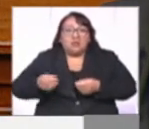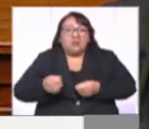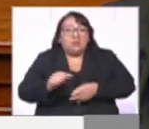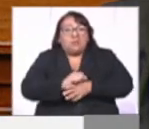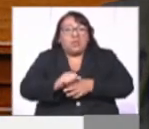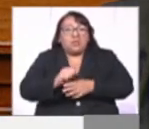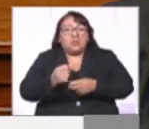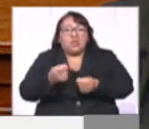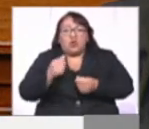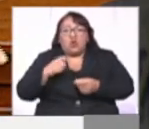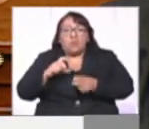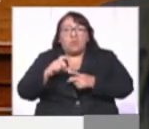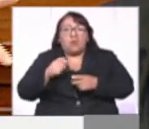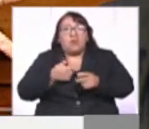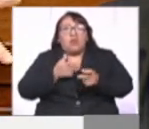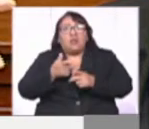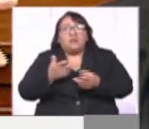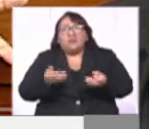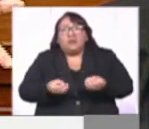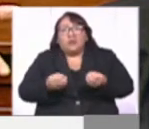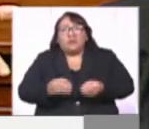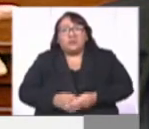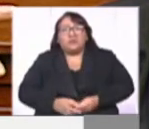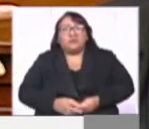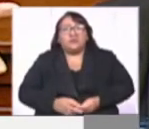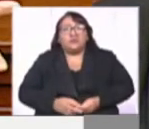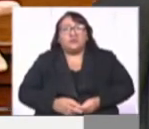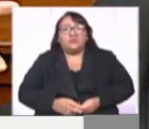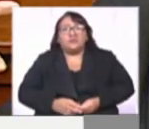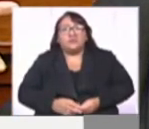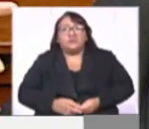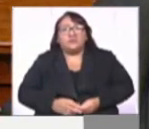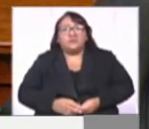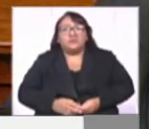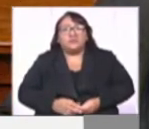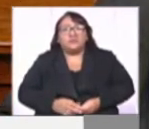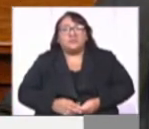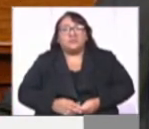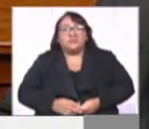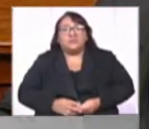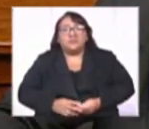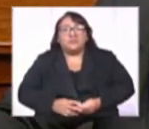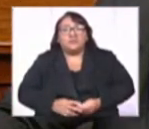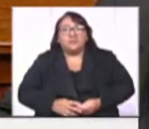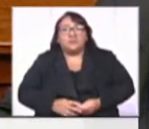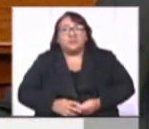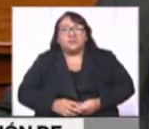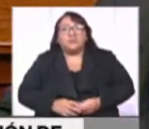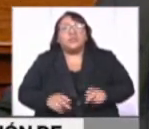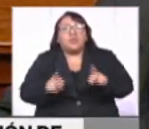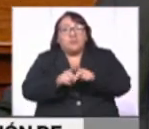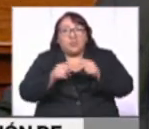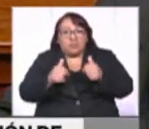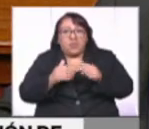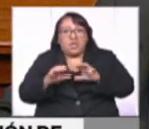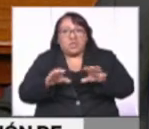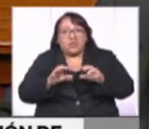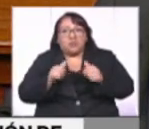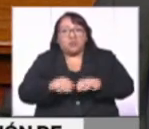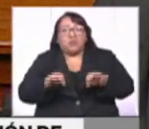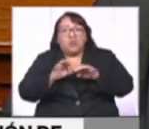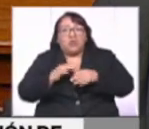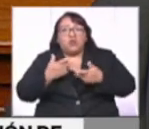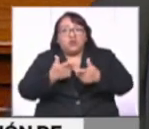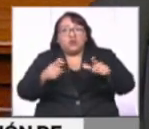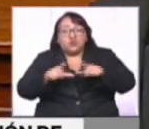prácticas de tiro? O sea, entonces, ¿de qué estamos hablando? Primero hay que reglamentar bien las cosas, crearle un grato ambiente